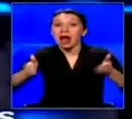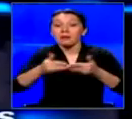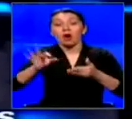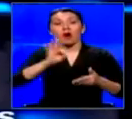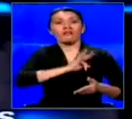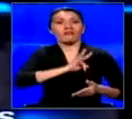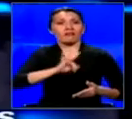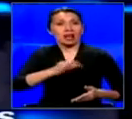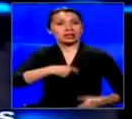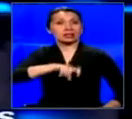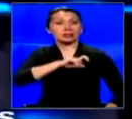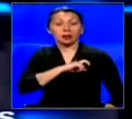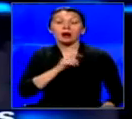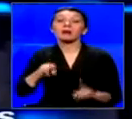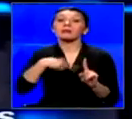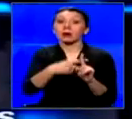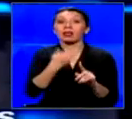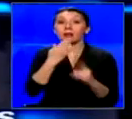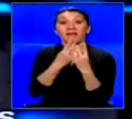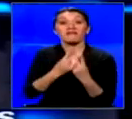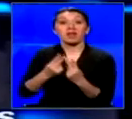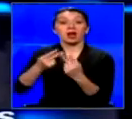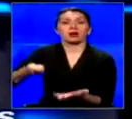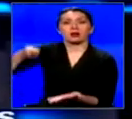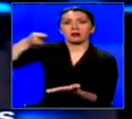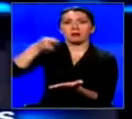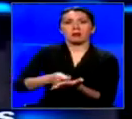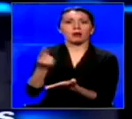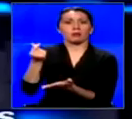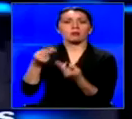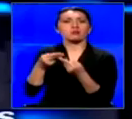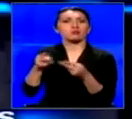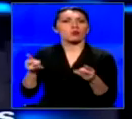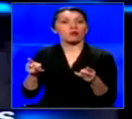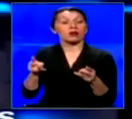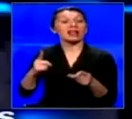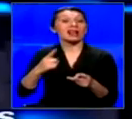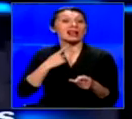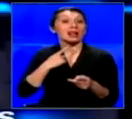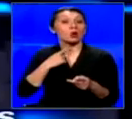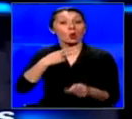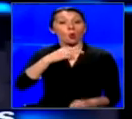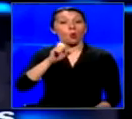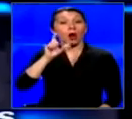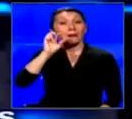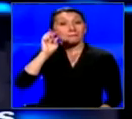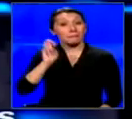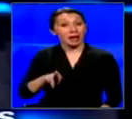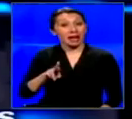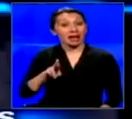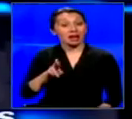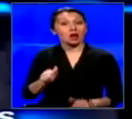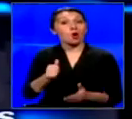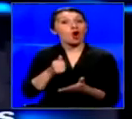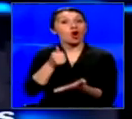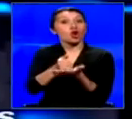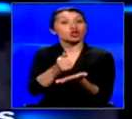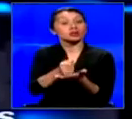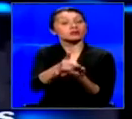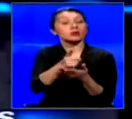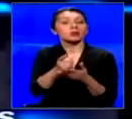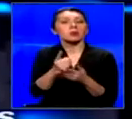o en España, y más aún cuando el viaje es financiado con dinero público. Bueno, en Quilicura y Hualpén, los concejales se autoaprobaron un